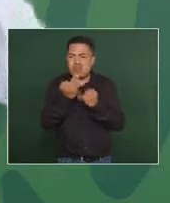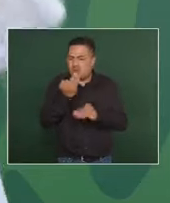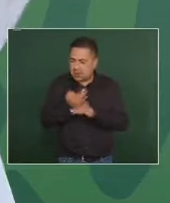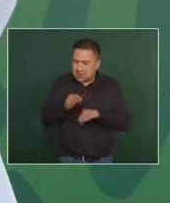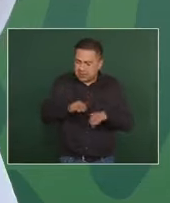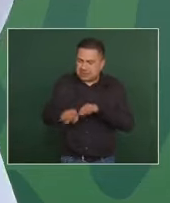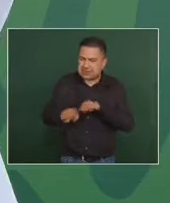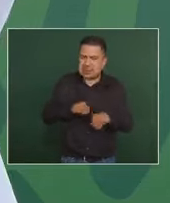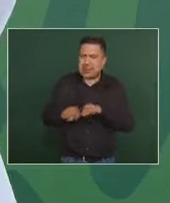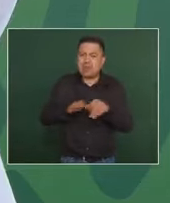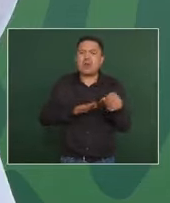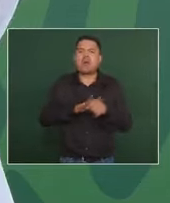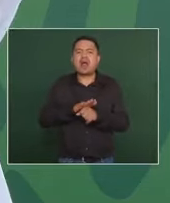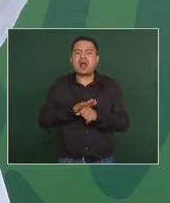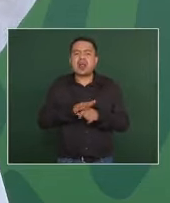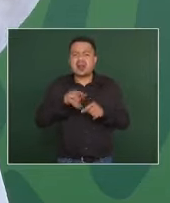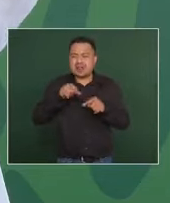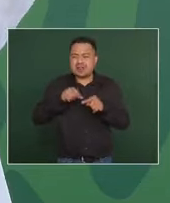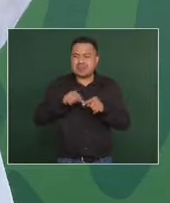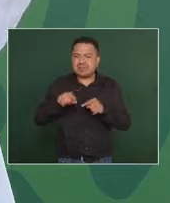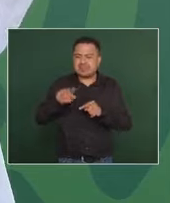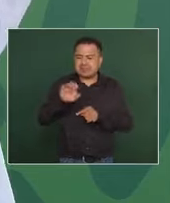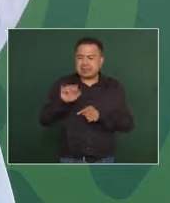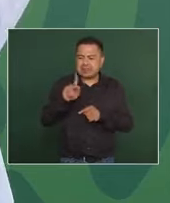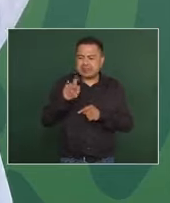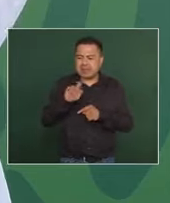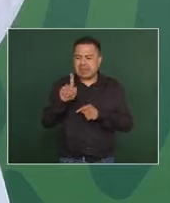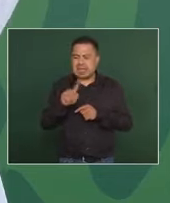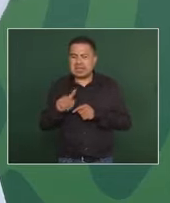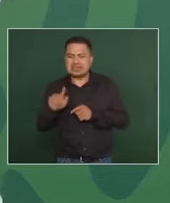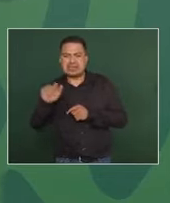trabajando en el tramo de Esperanza